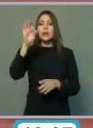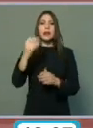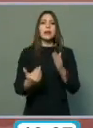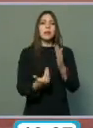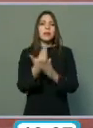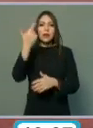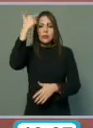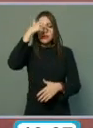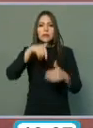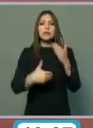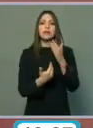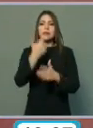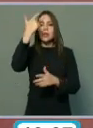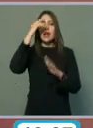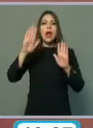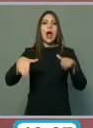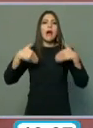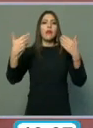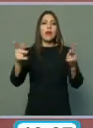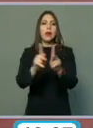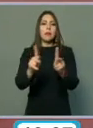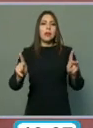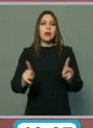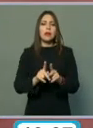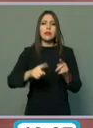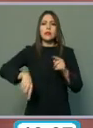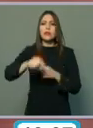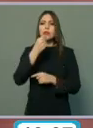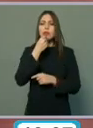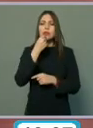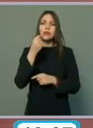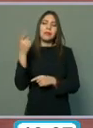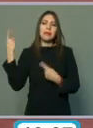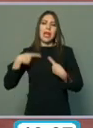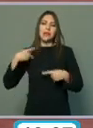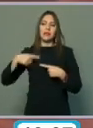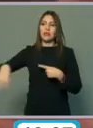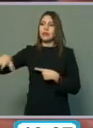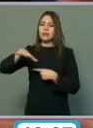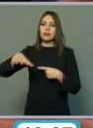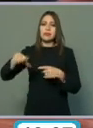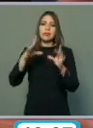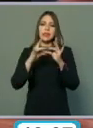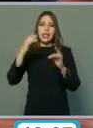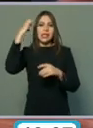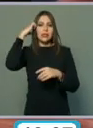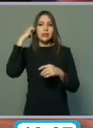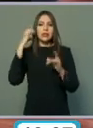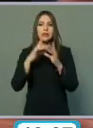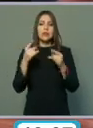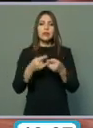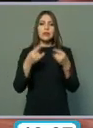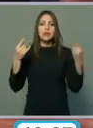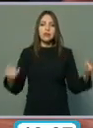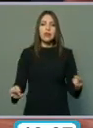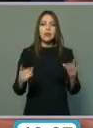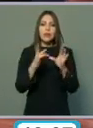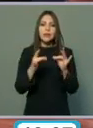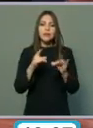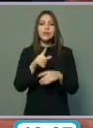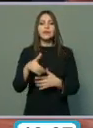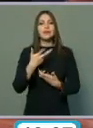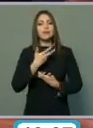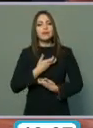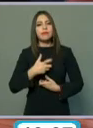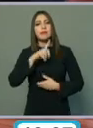comercial, nos contaron los chicos del estacionamiento la historia. Él llegó a una casa, a los pocos meses ya el